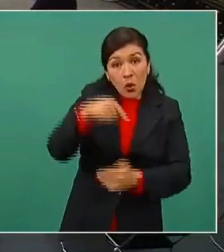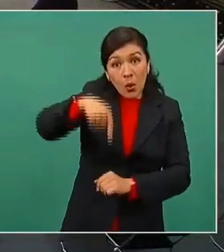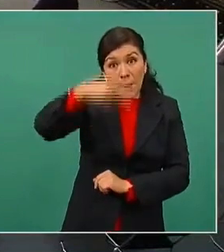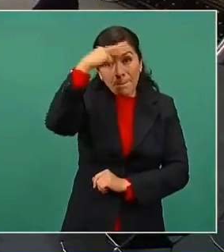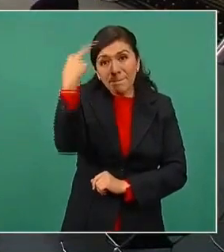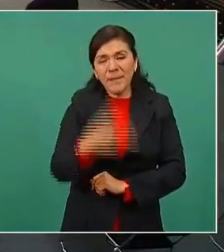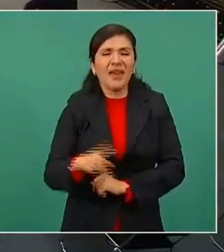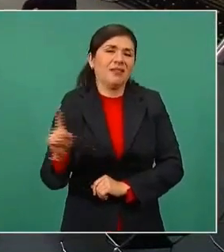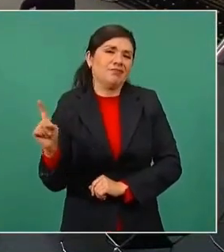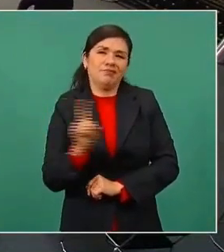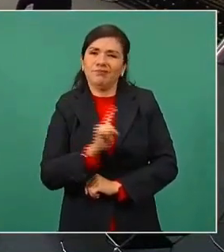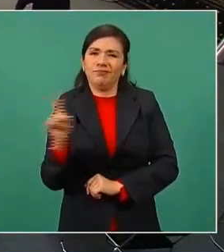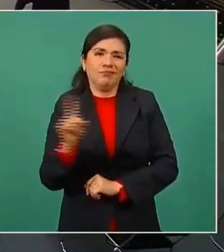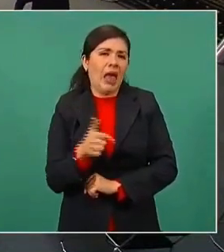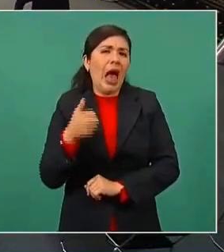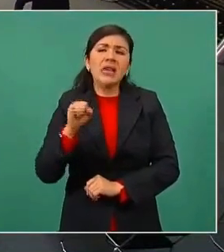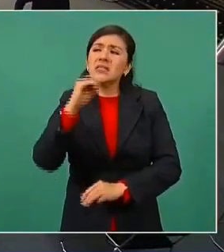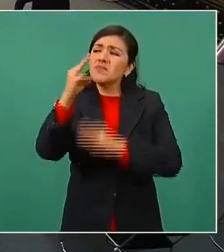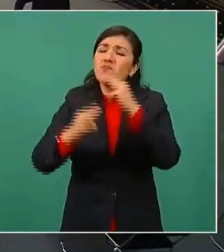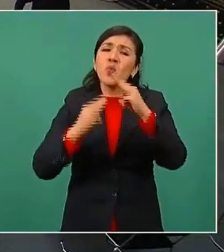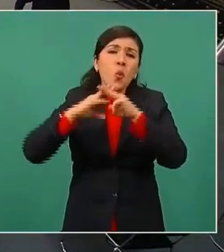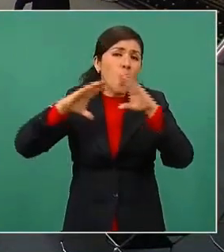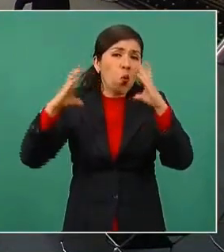México. Entonces, por lo que a nosotros